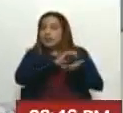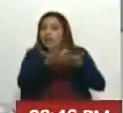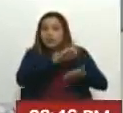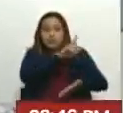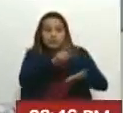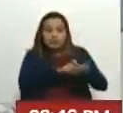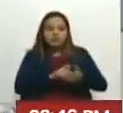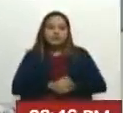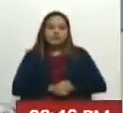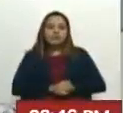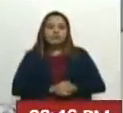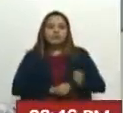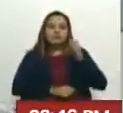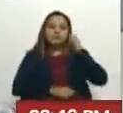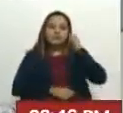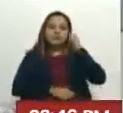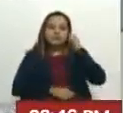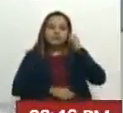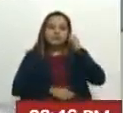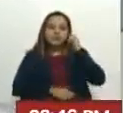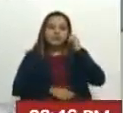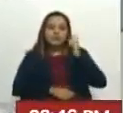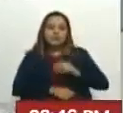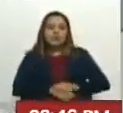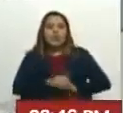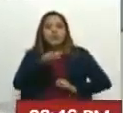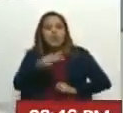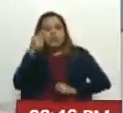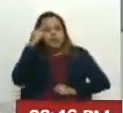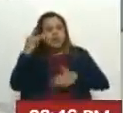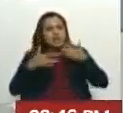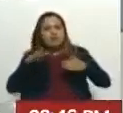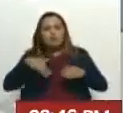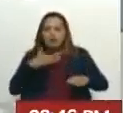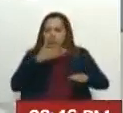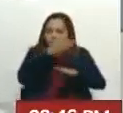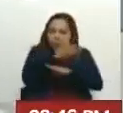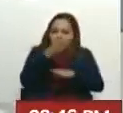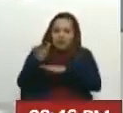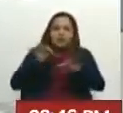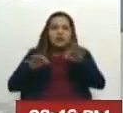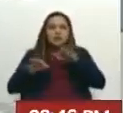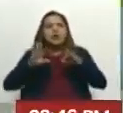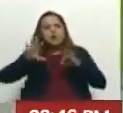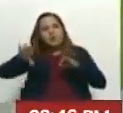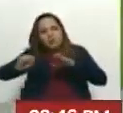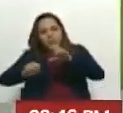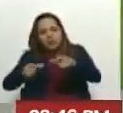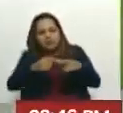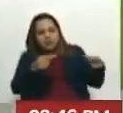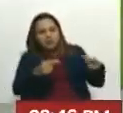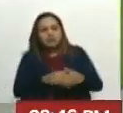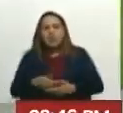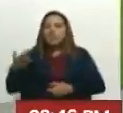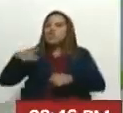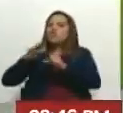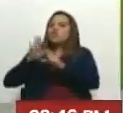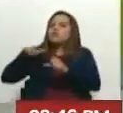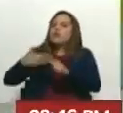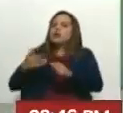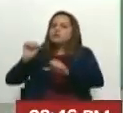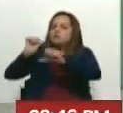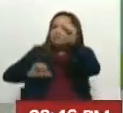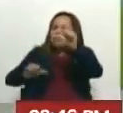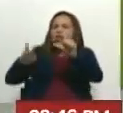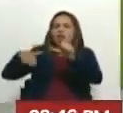gratuita. Entonces, también los días de las funciones se van a poder acercar a los teatros y adquirir sus entradas. ¿Dónde pueden ver toda la programación una vez que esté